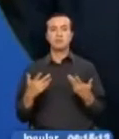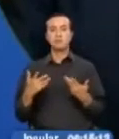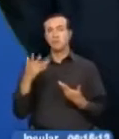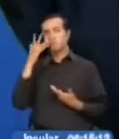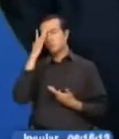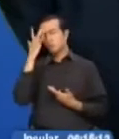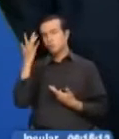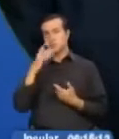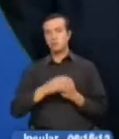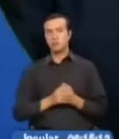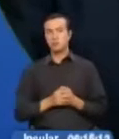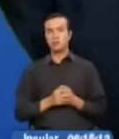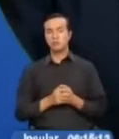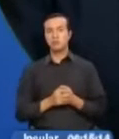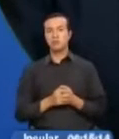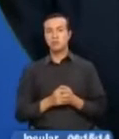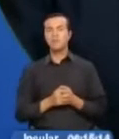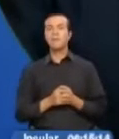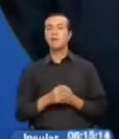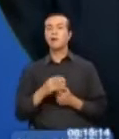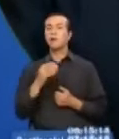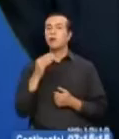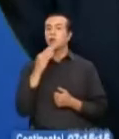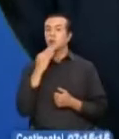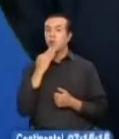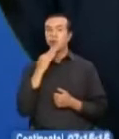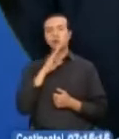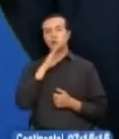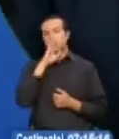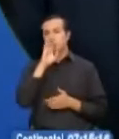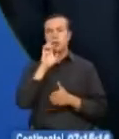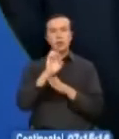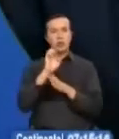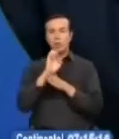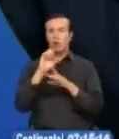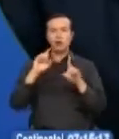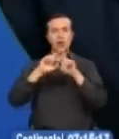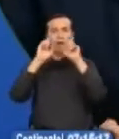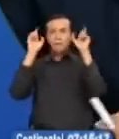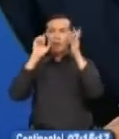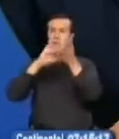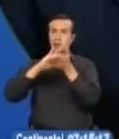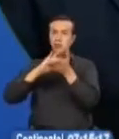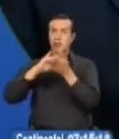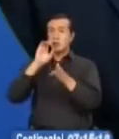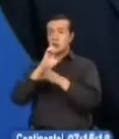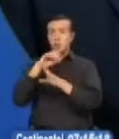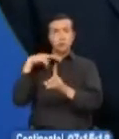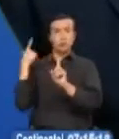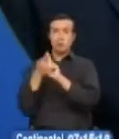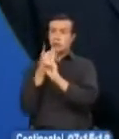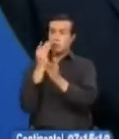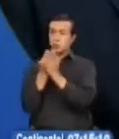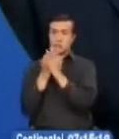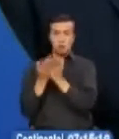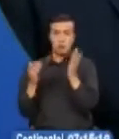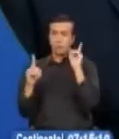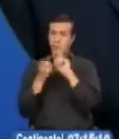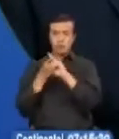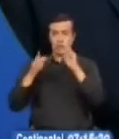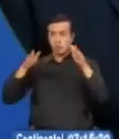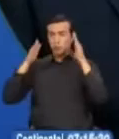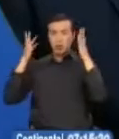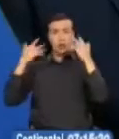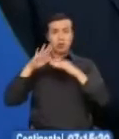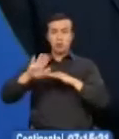otorgamiento de unas preferencias de la industria nacional como siempre fue planteado desde el inicio en este procedimiento fruto de lo cual han